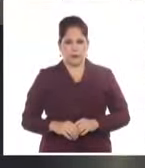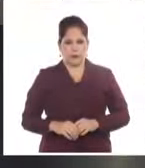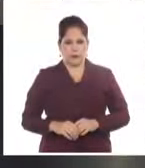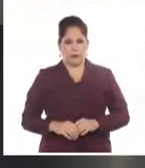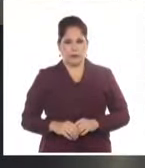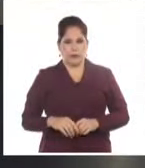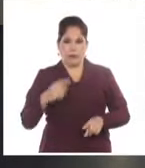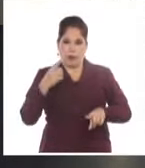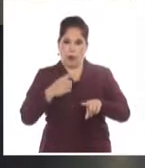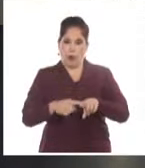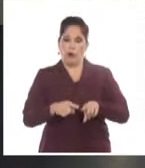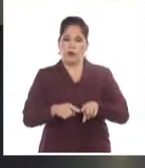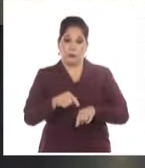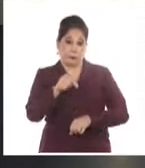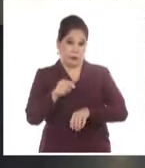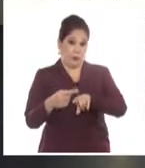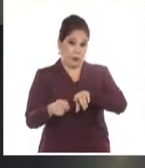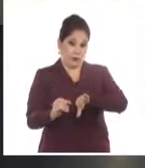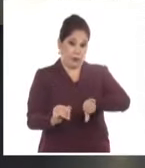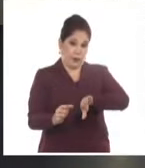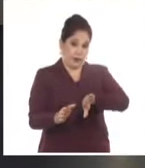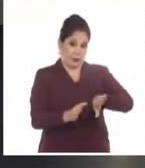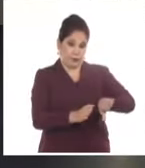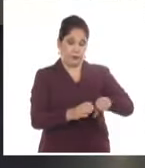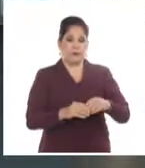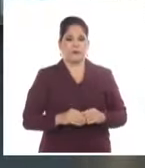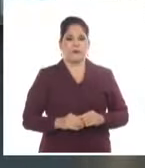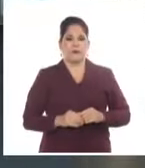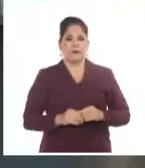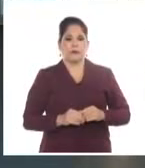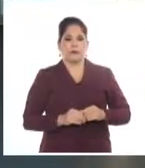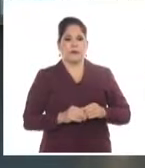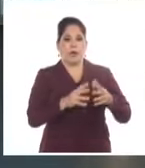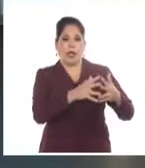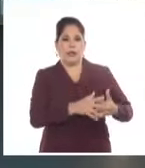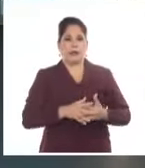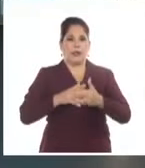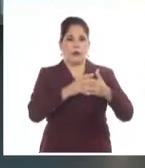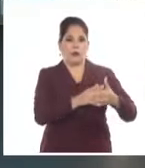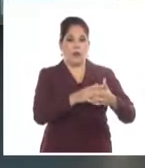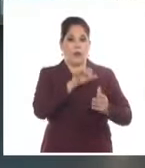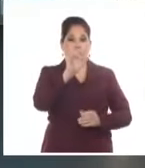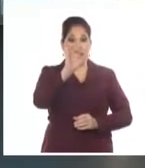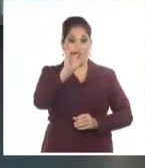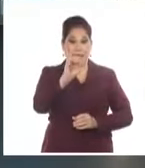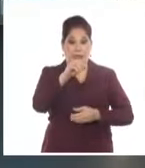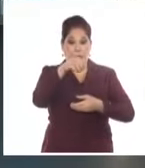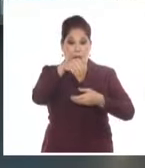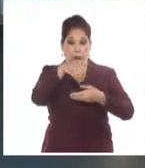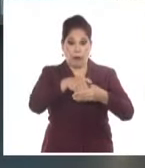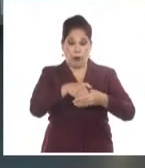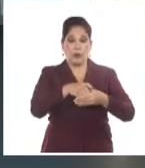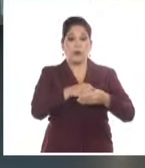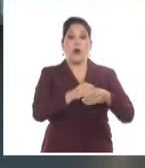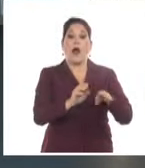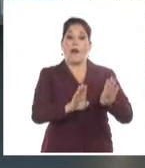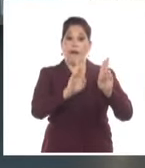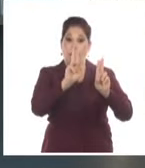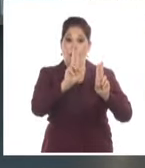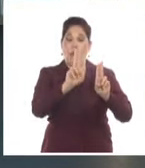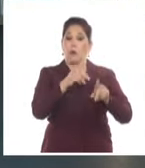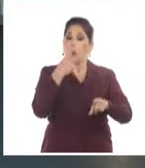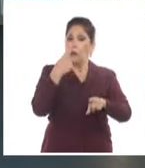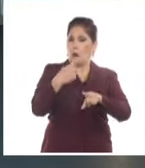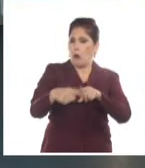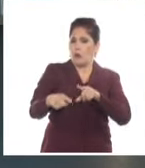Hacemos balance de lo acontecido más allá de las fronteras cubanas. El Senado de Estados Unidos aprobó con 70 votos a favor y 29 en contra un proyecto de ley que